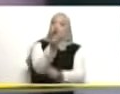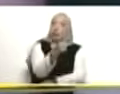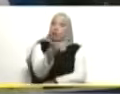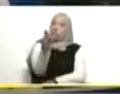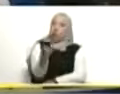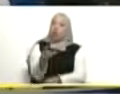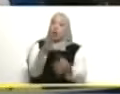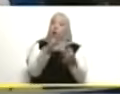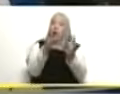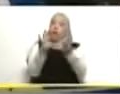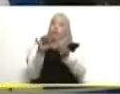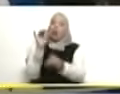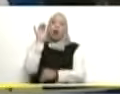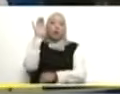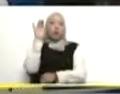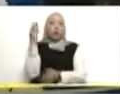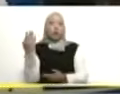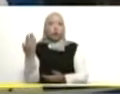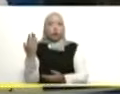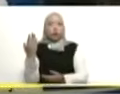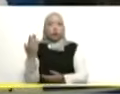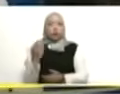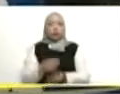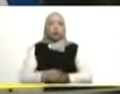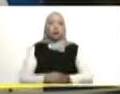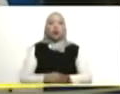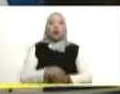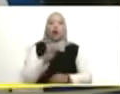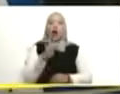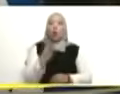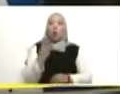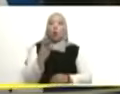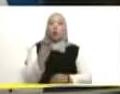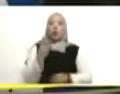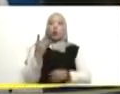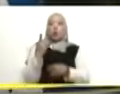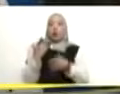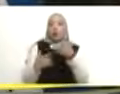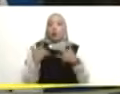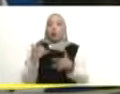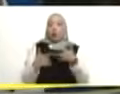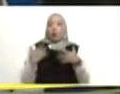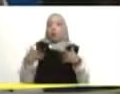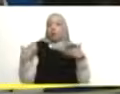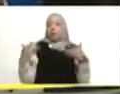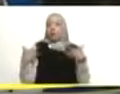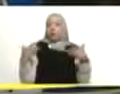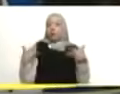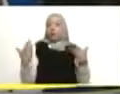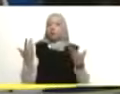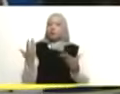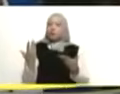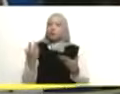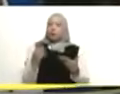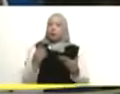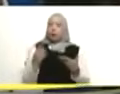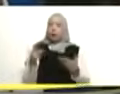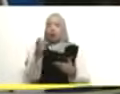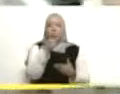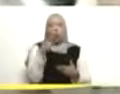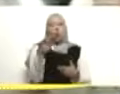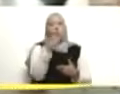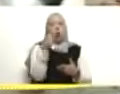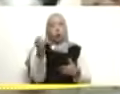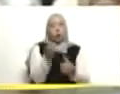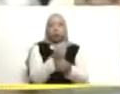Correcto. Cuarto vértice, vamos a divertirnos. No, ya va, ¿dónde está la cosa? Vale,